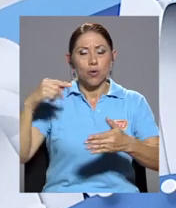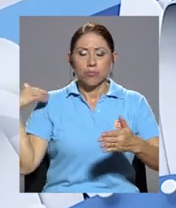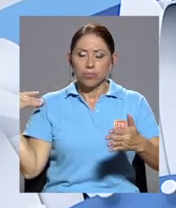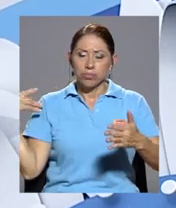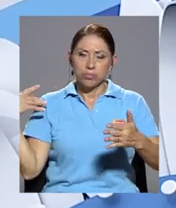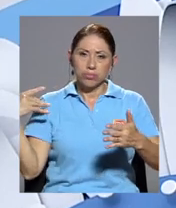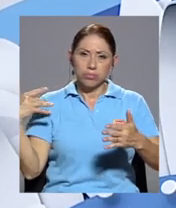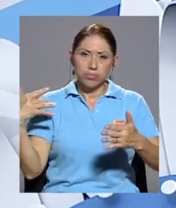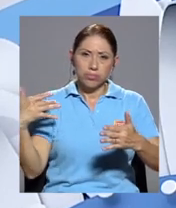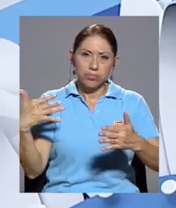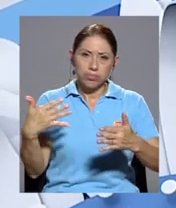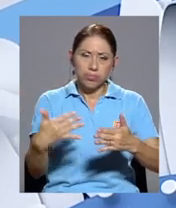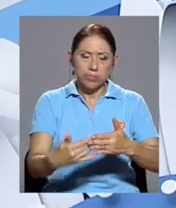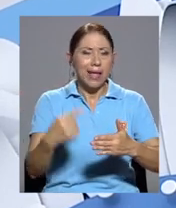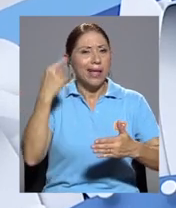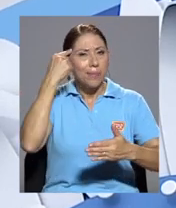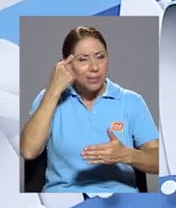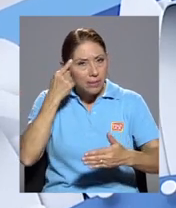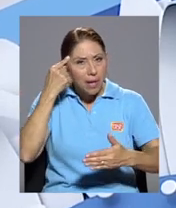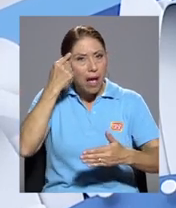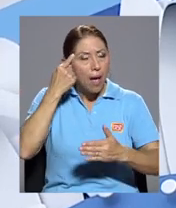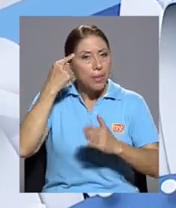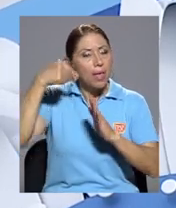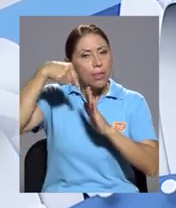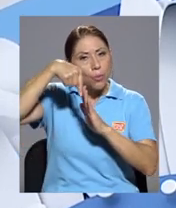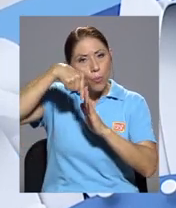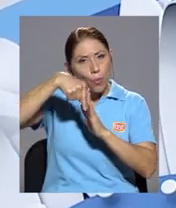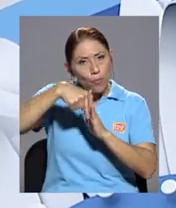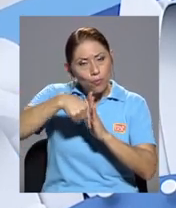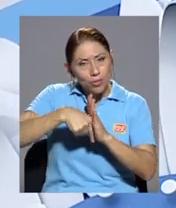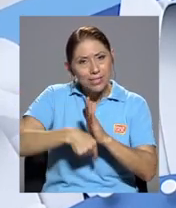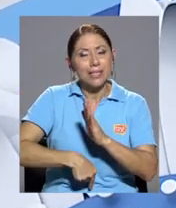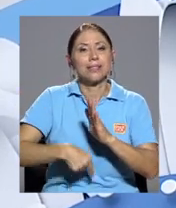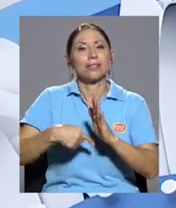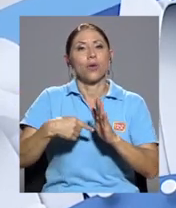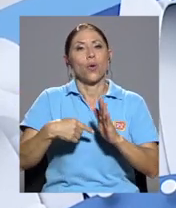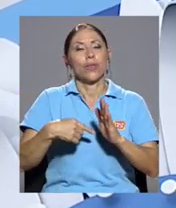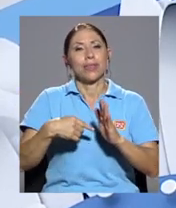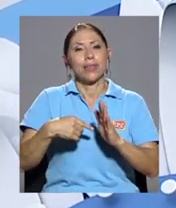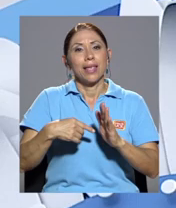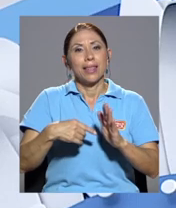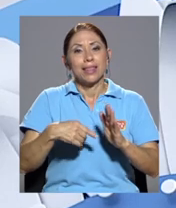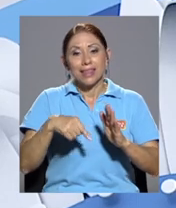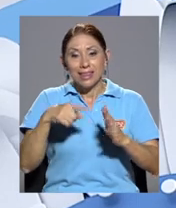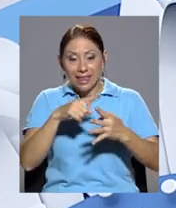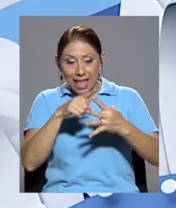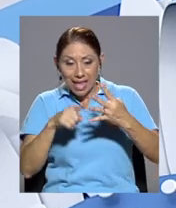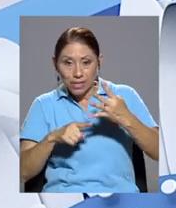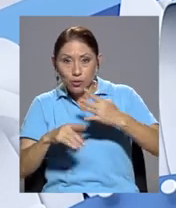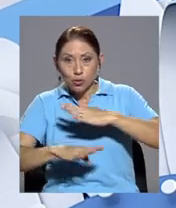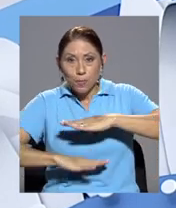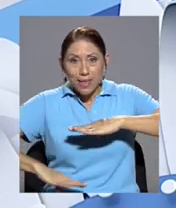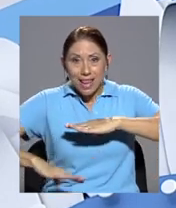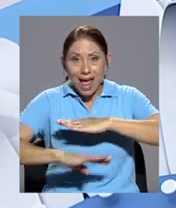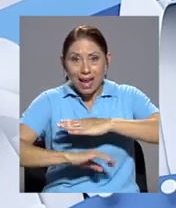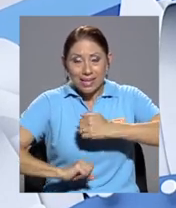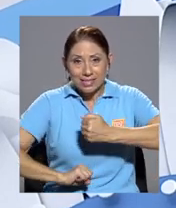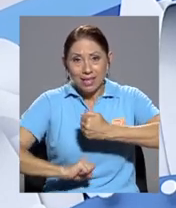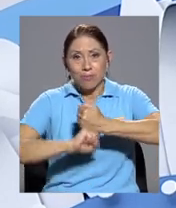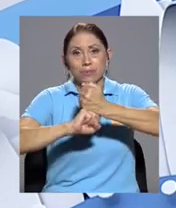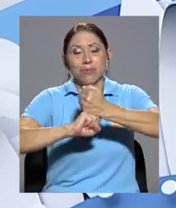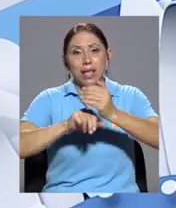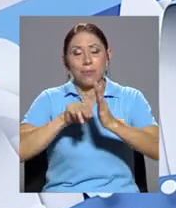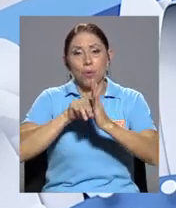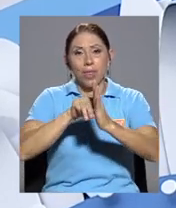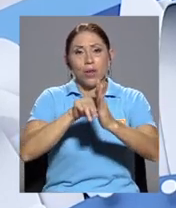pensamiento de profundización de estas de estos pilares que constituyen el modelo universitario